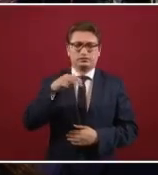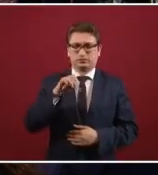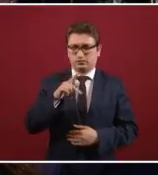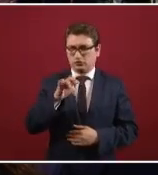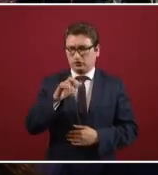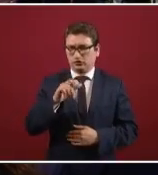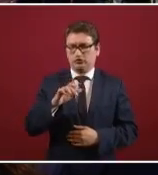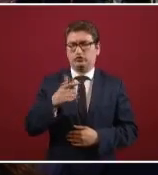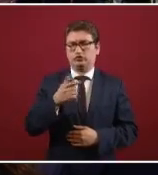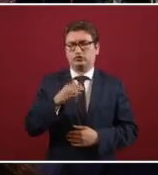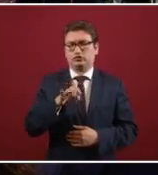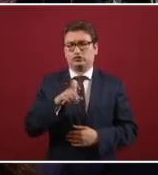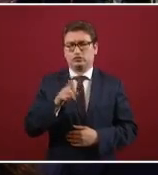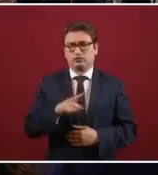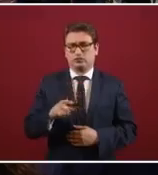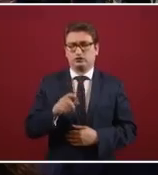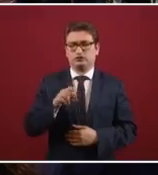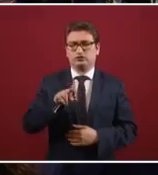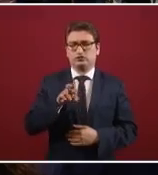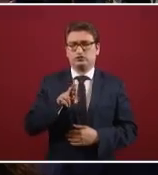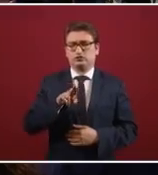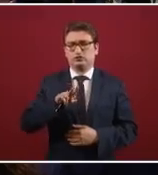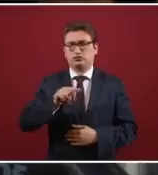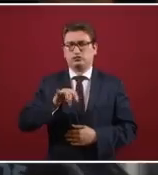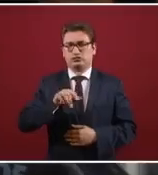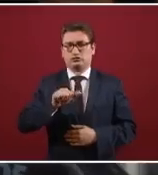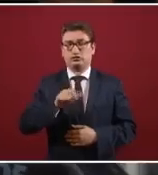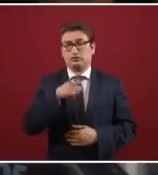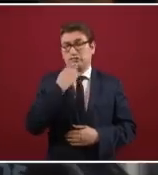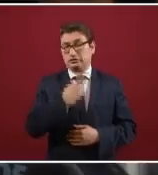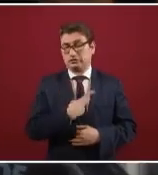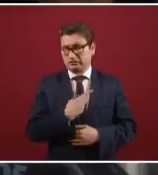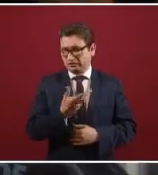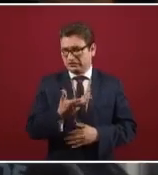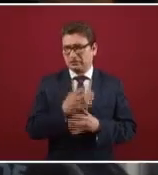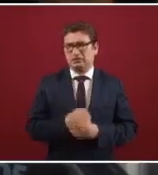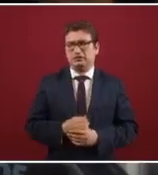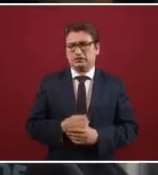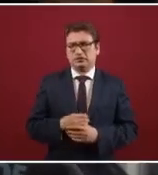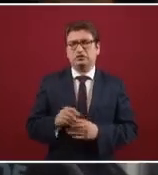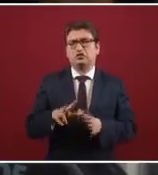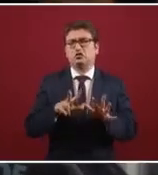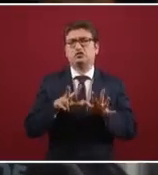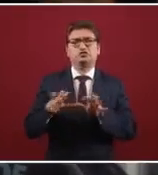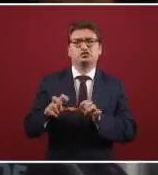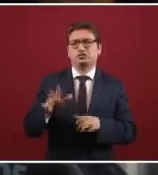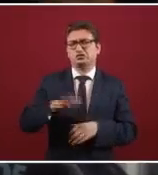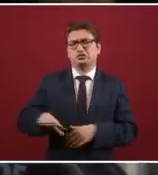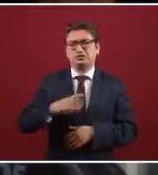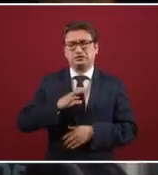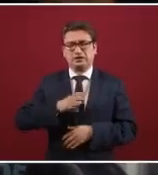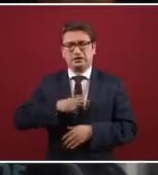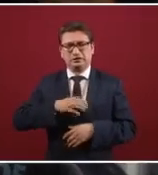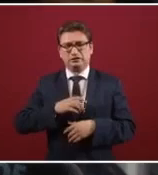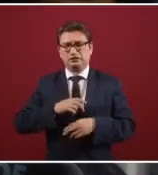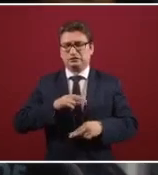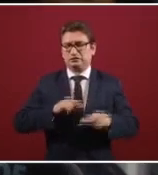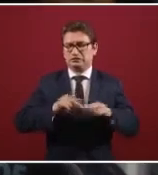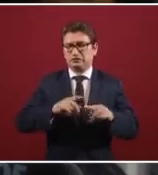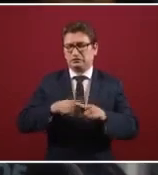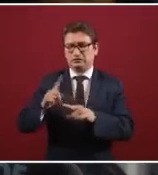gómez urrutia pues a mí me ha dicho que ya existen más de 800 casos de cáncer en distinto grado